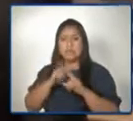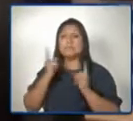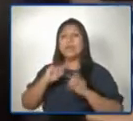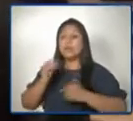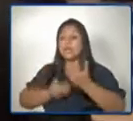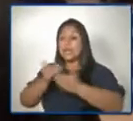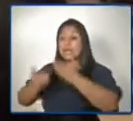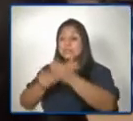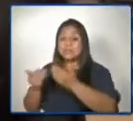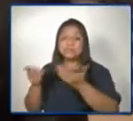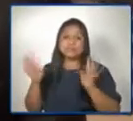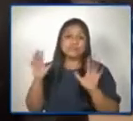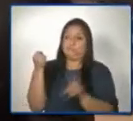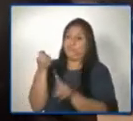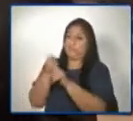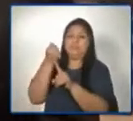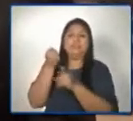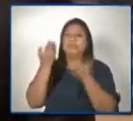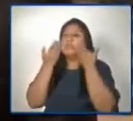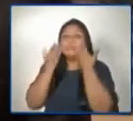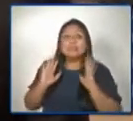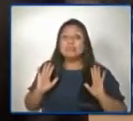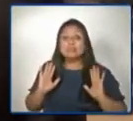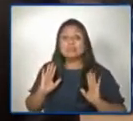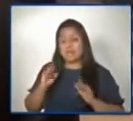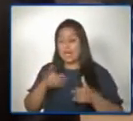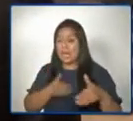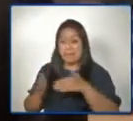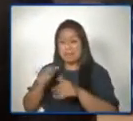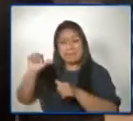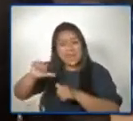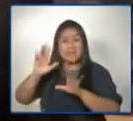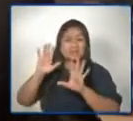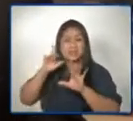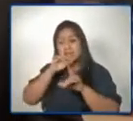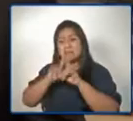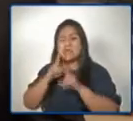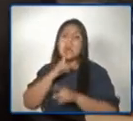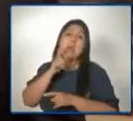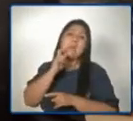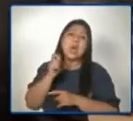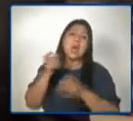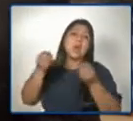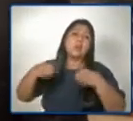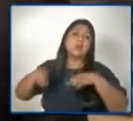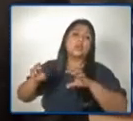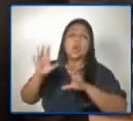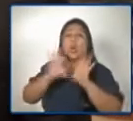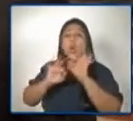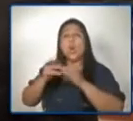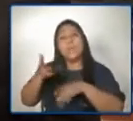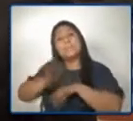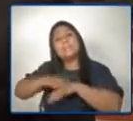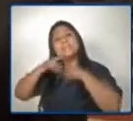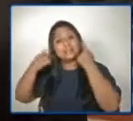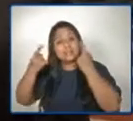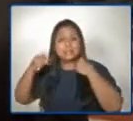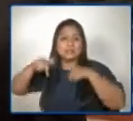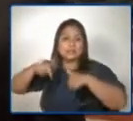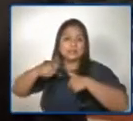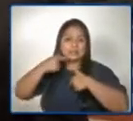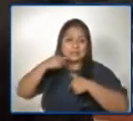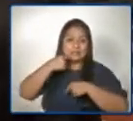cosas, caminos que no precisamente tienen que ser caminos malos, sino que caminos de una mejor opción o algo más feliz. Y bueno, eso es lo que estoy pasando ahorita.